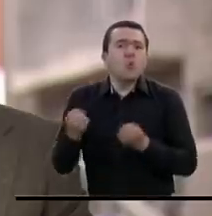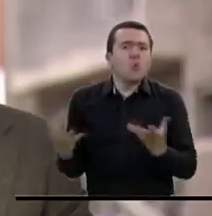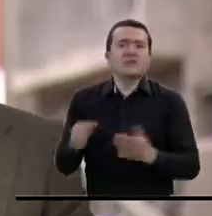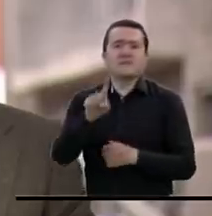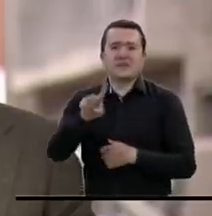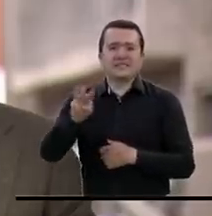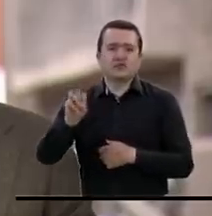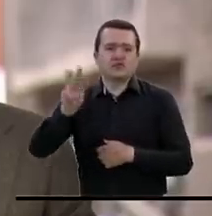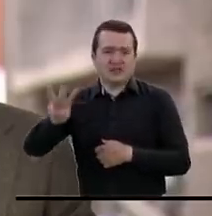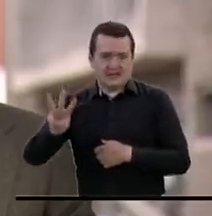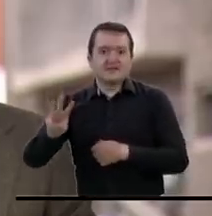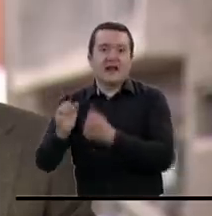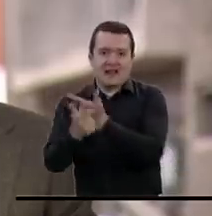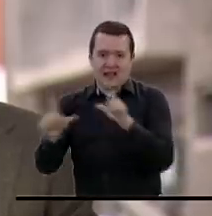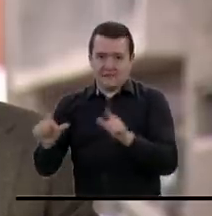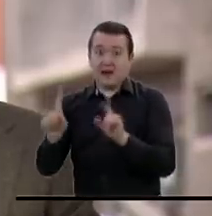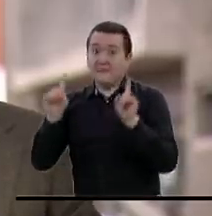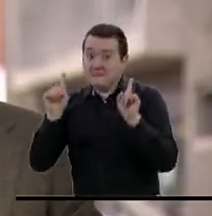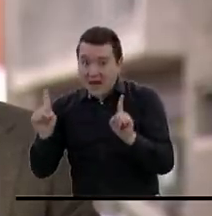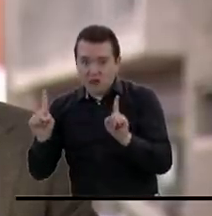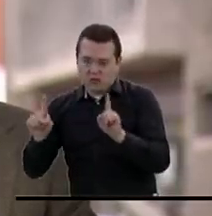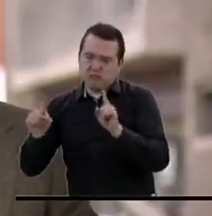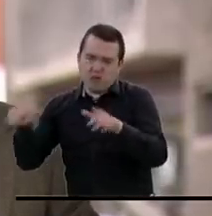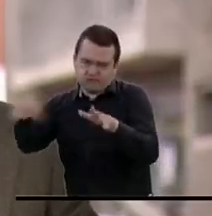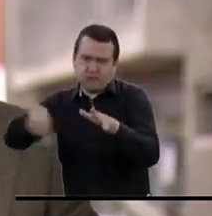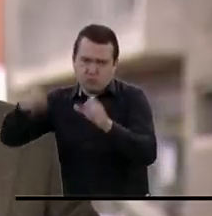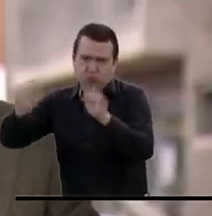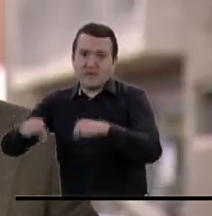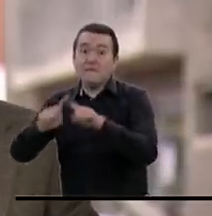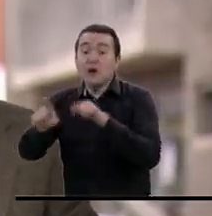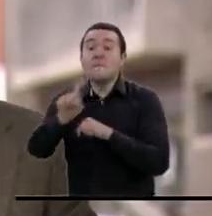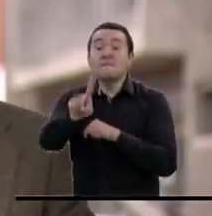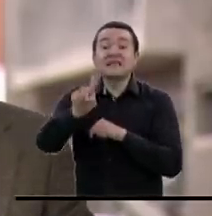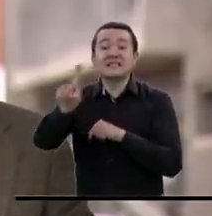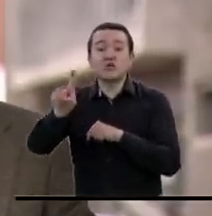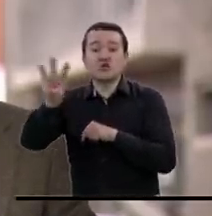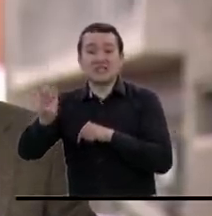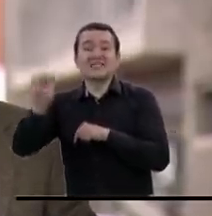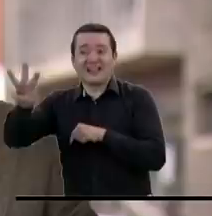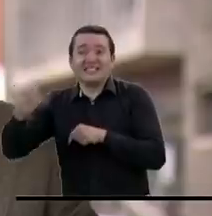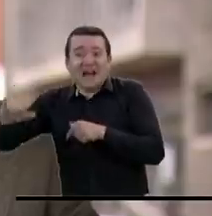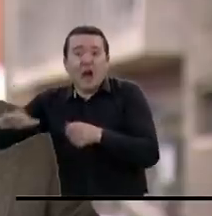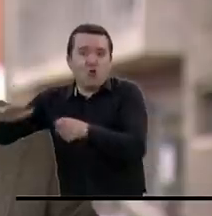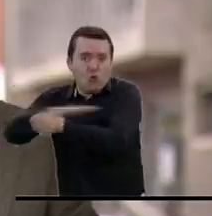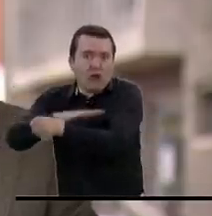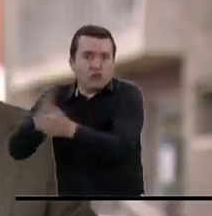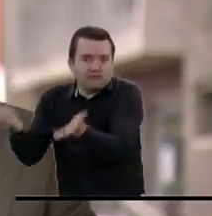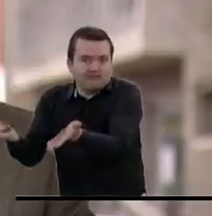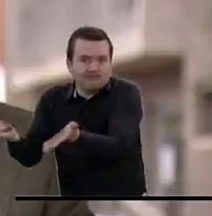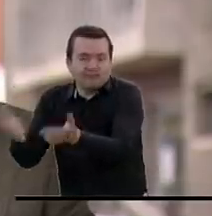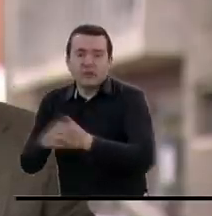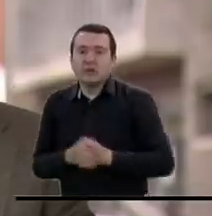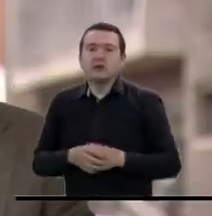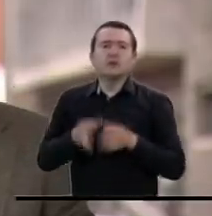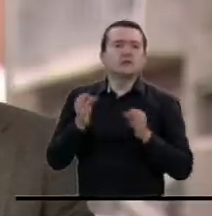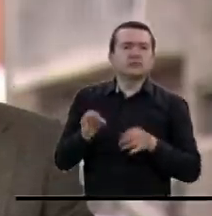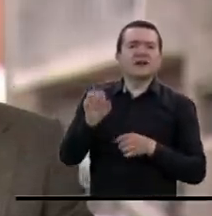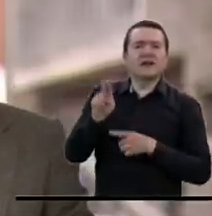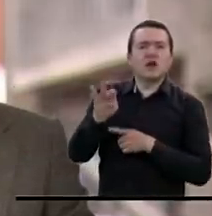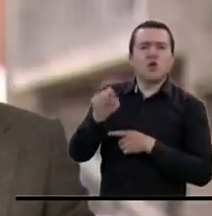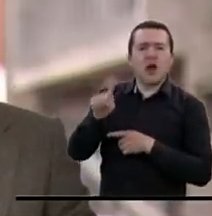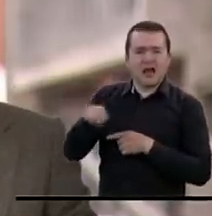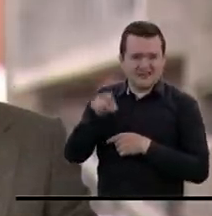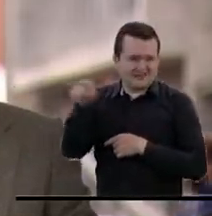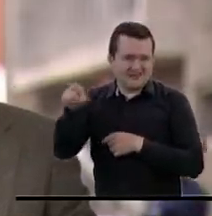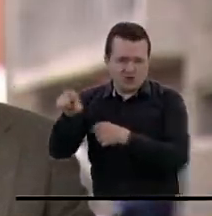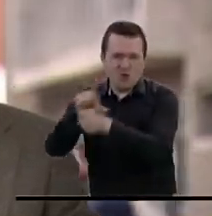camas disponibles y de esas, 1.183 ya están ocupadas. Vamos a ir con Nicolás Rojas, que está en una de esas localidades en cuarentena. ¿Y